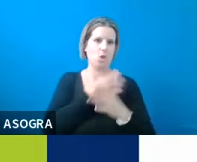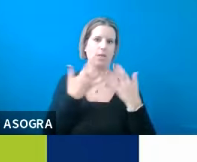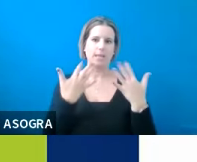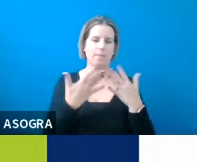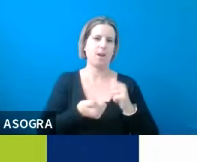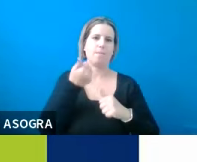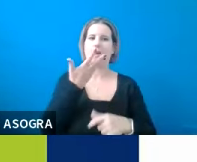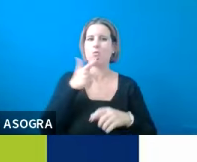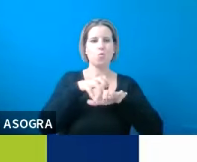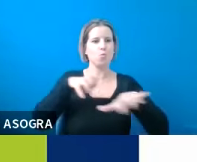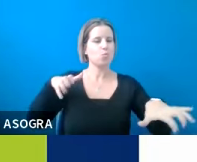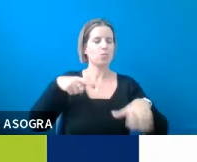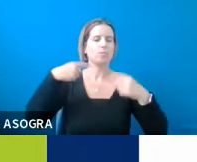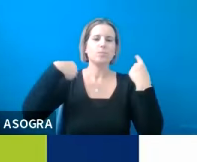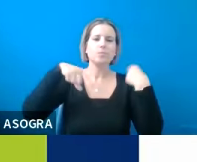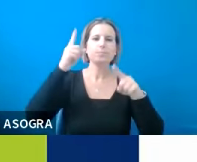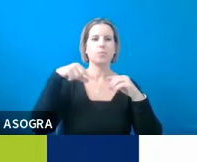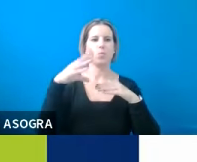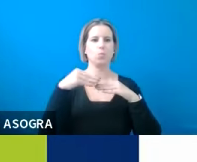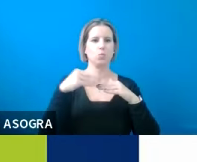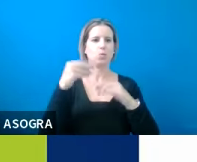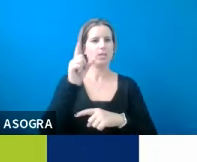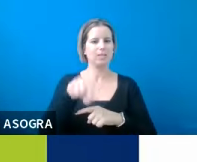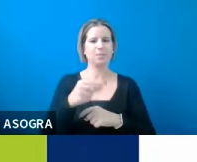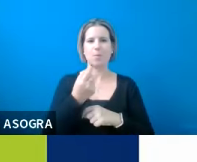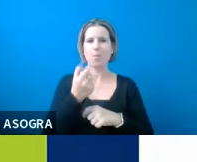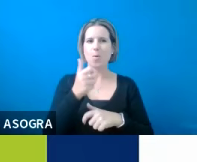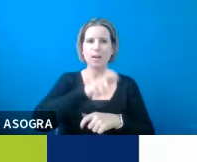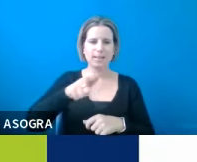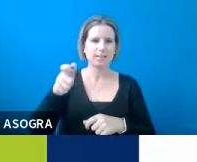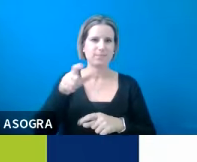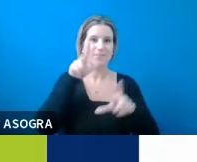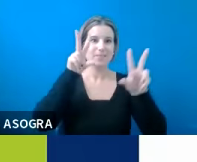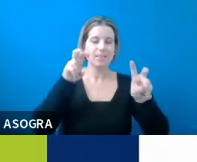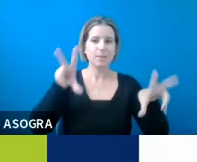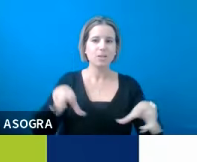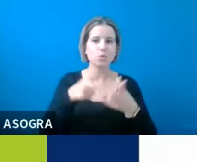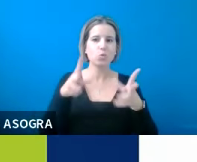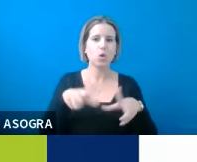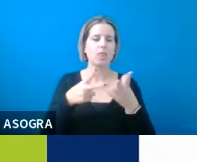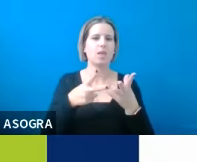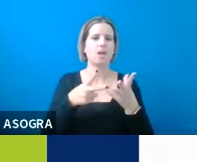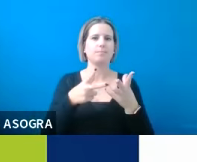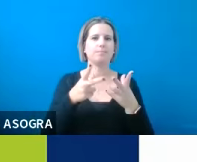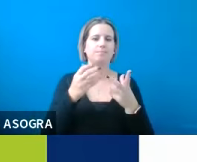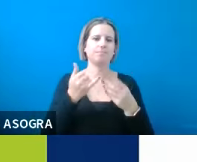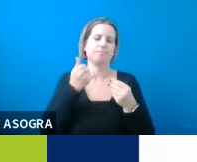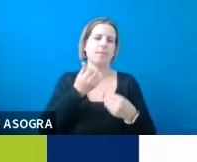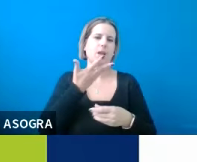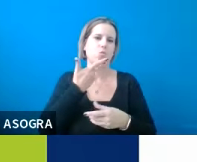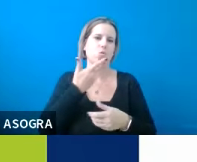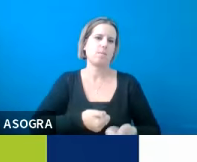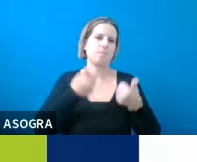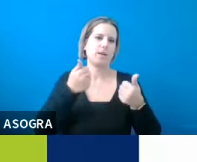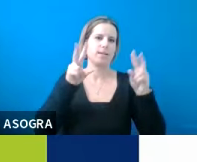salvo los usuarios de atención temprana muy poca gente sabía de la existencia pero a nivel social hay mucho más conocimiento de que